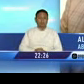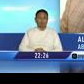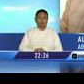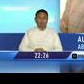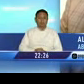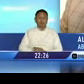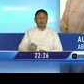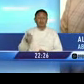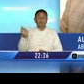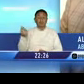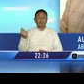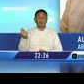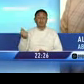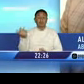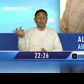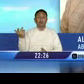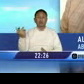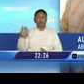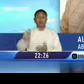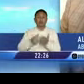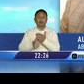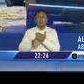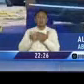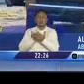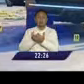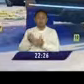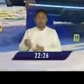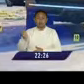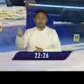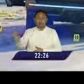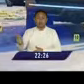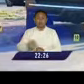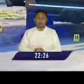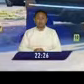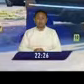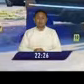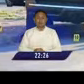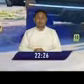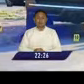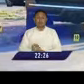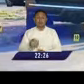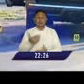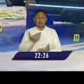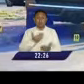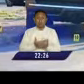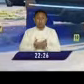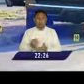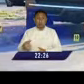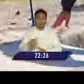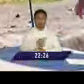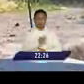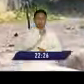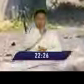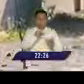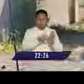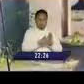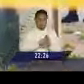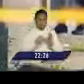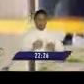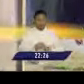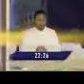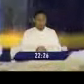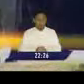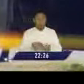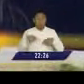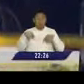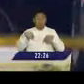y ese dinero pasa al Ministerio de Economía. Dicho más fácilmente, comprobado el origen ilícito de los dineros o activos, solo ahí